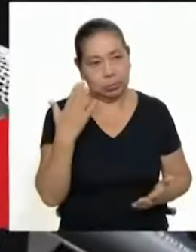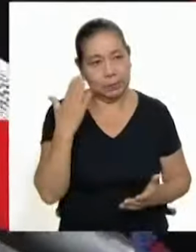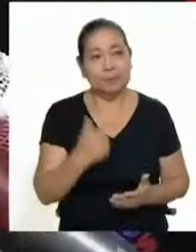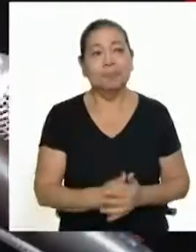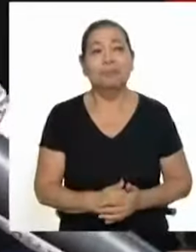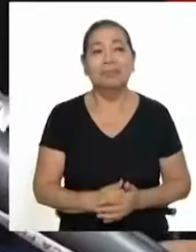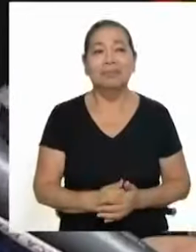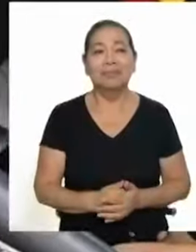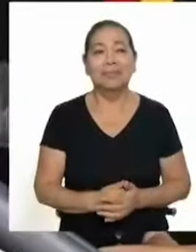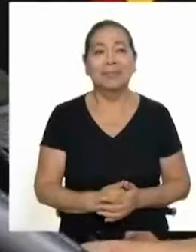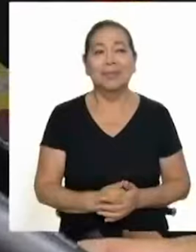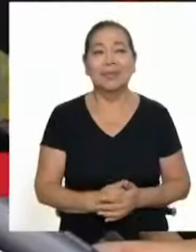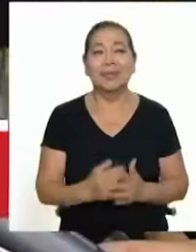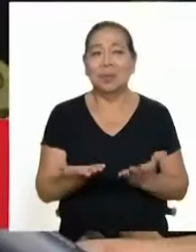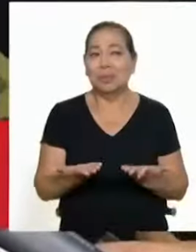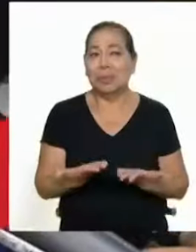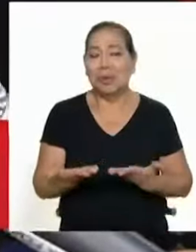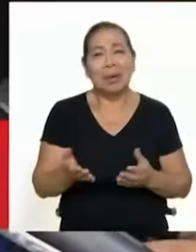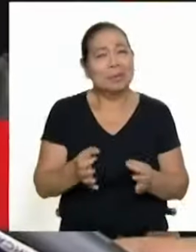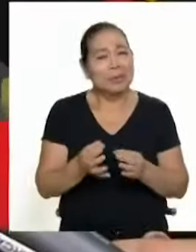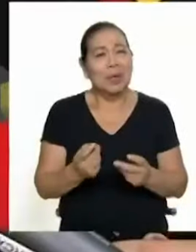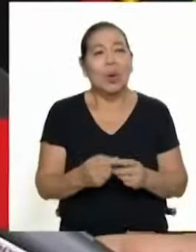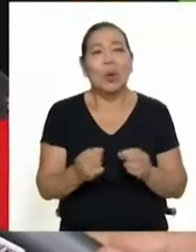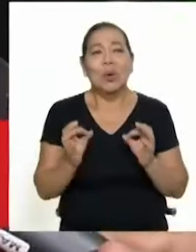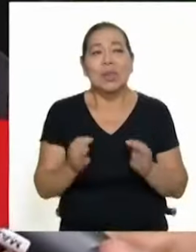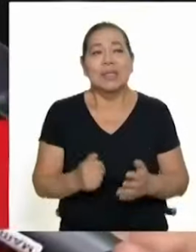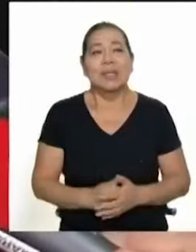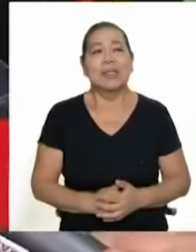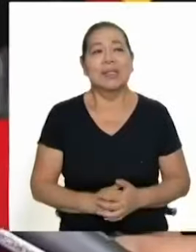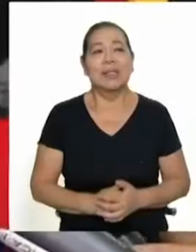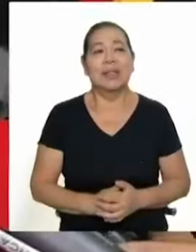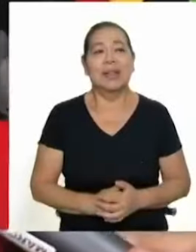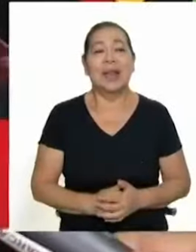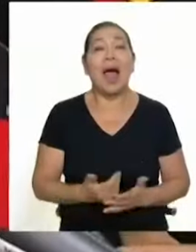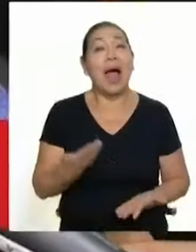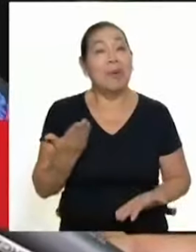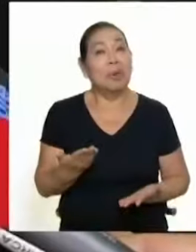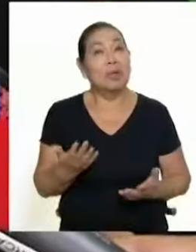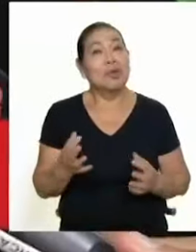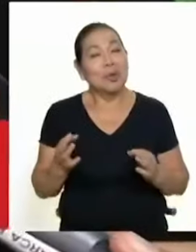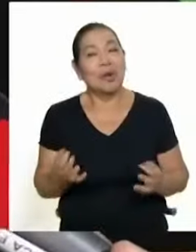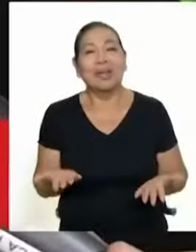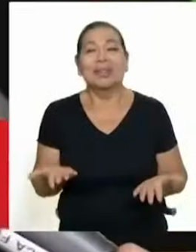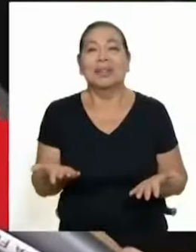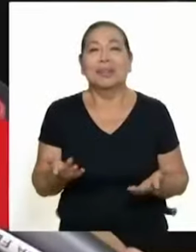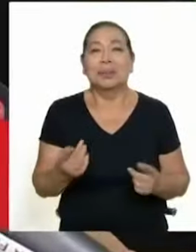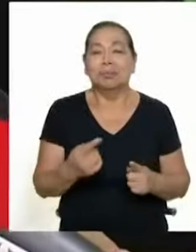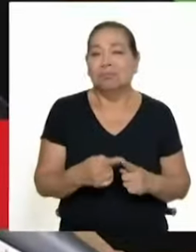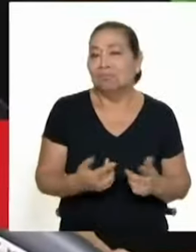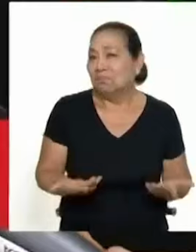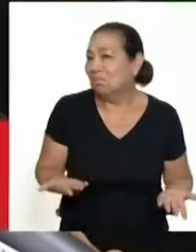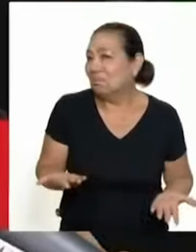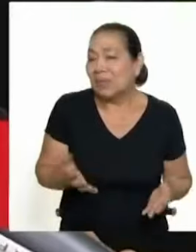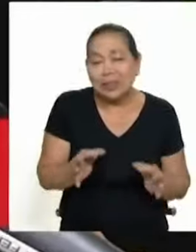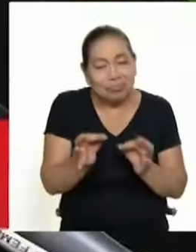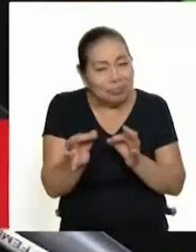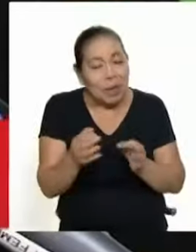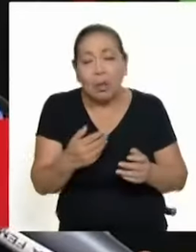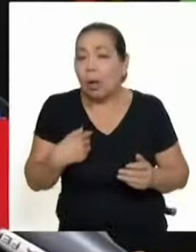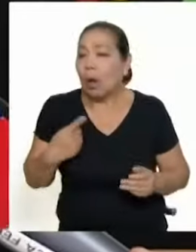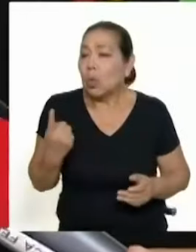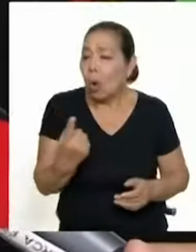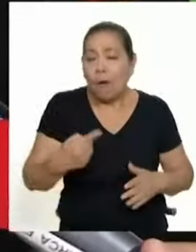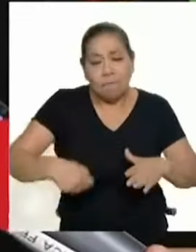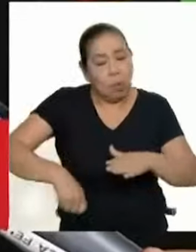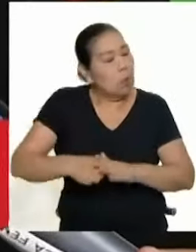Son detalles, la partida de Copa son detalles, justo, a veces va a ser justo, a veces no va a ser, tenemos que dar lo mejor, y como